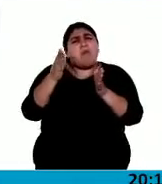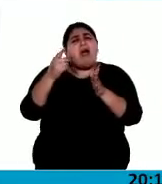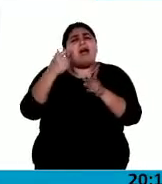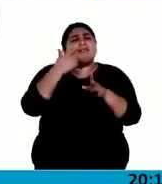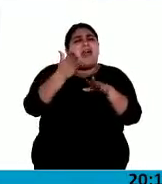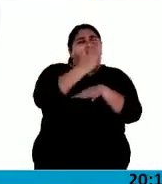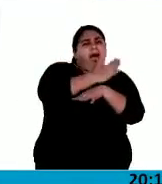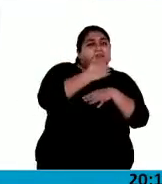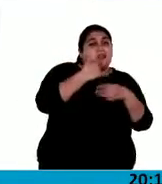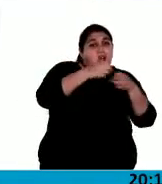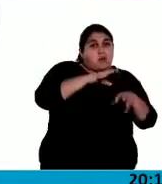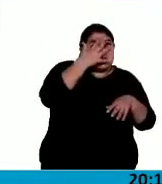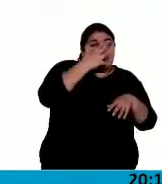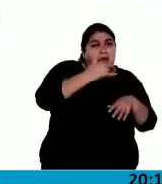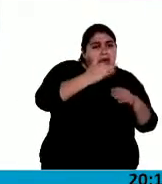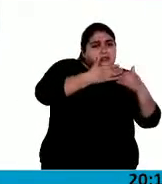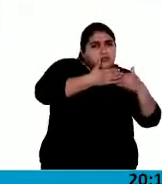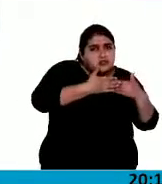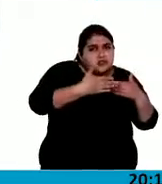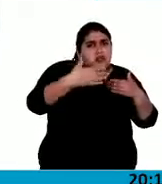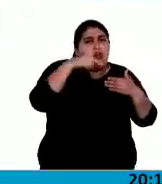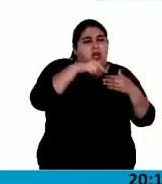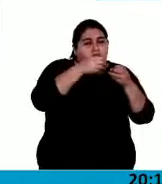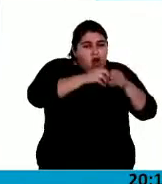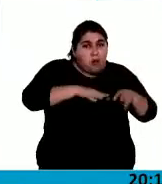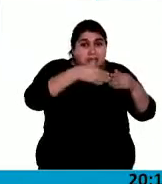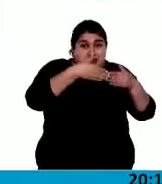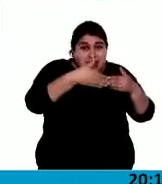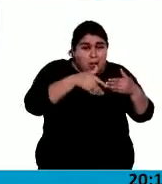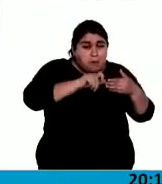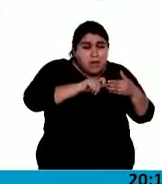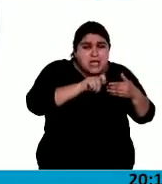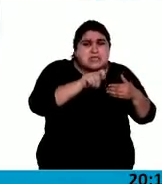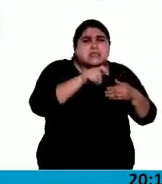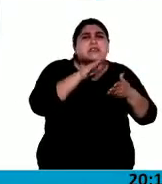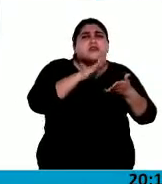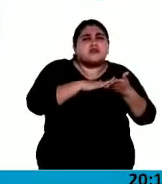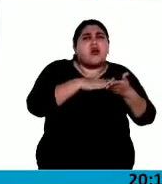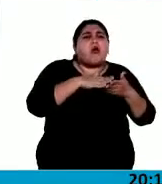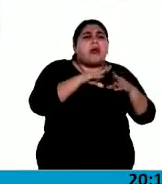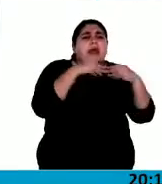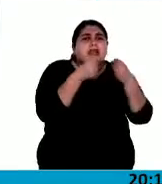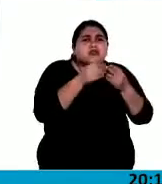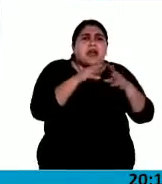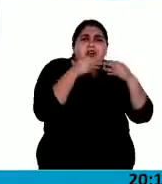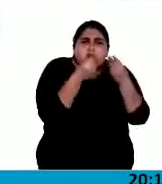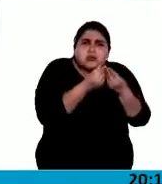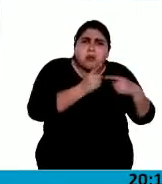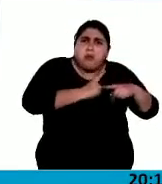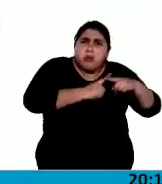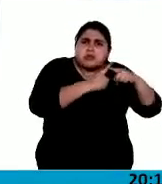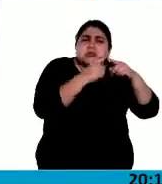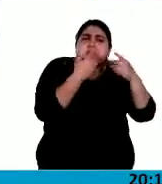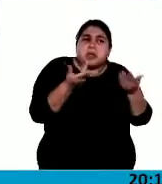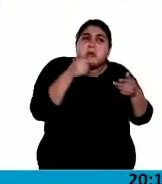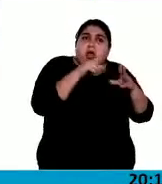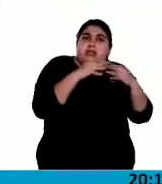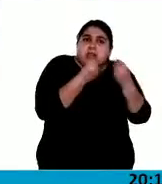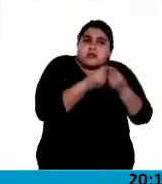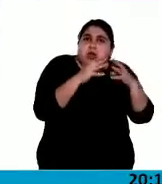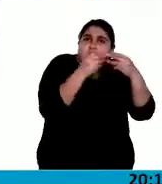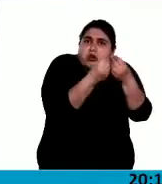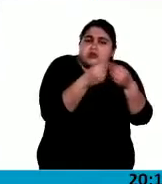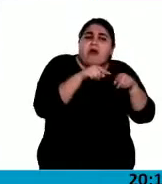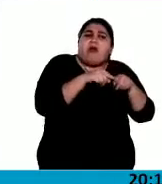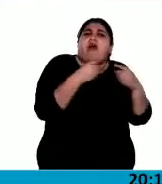de la cuarentena, cuando recién arrancaba los primeros meses, de hablar de los buenos resultados que teníamos, y la realidad que esos buenos resultados se basaban, por